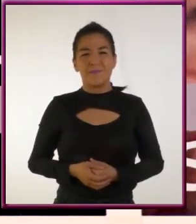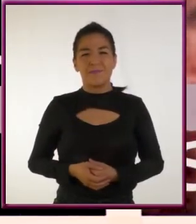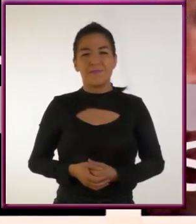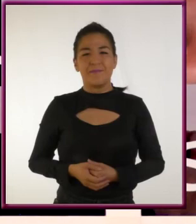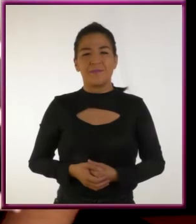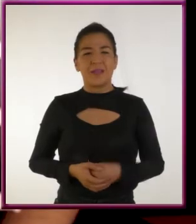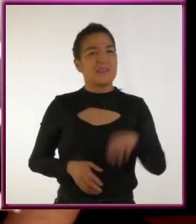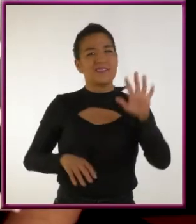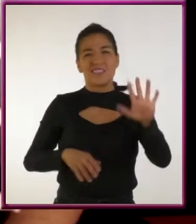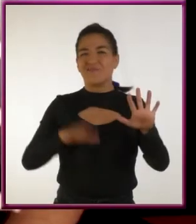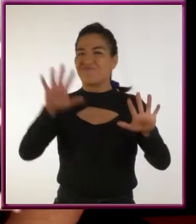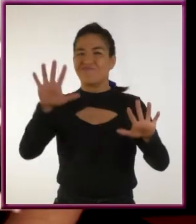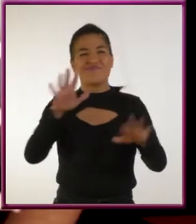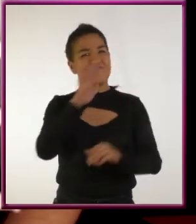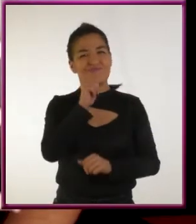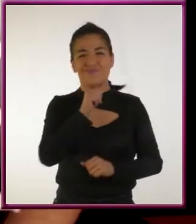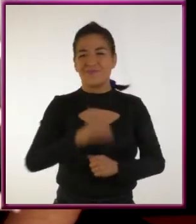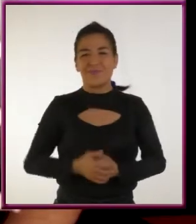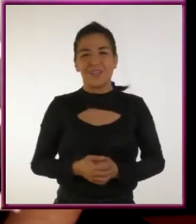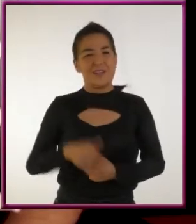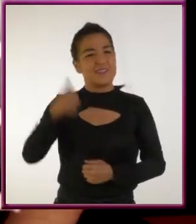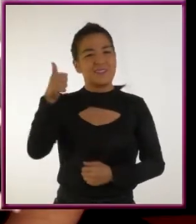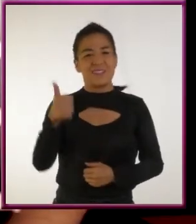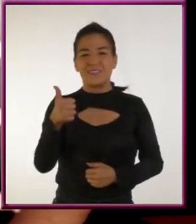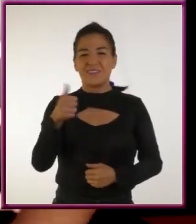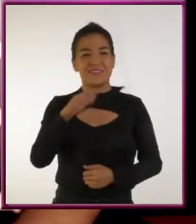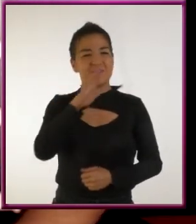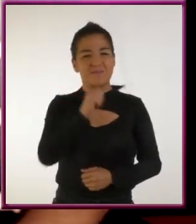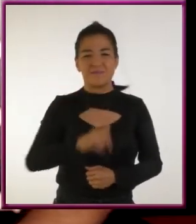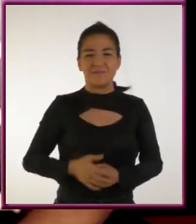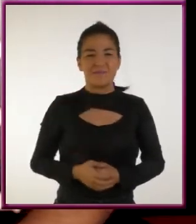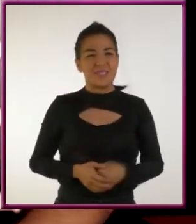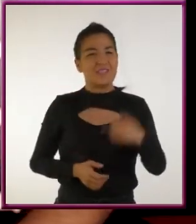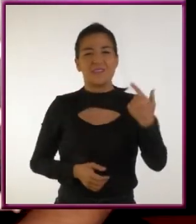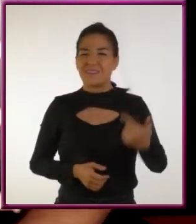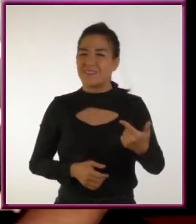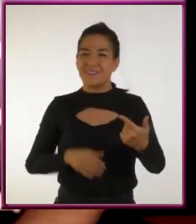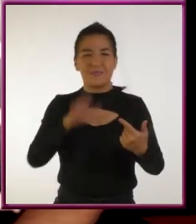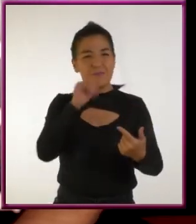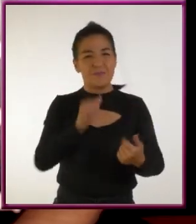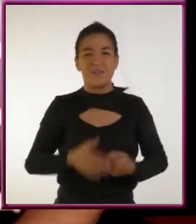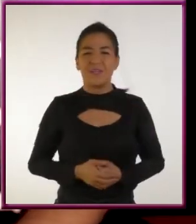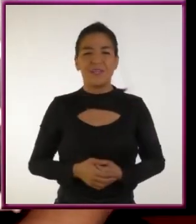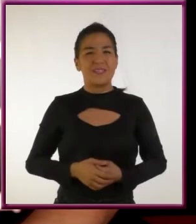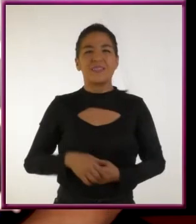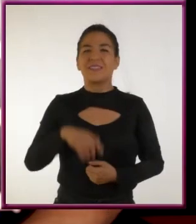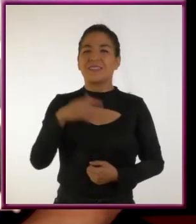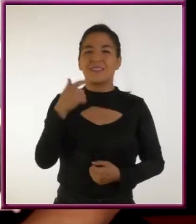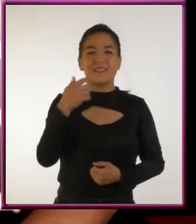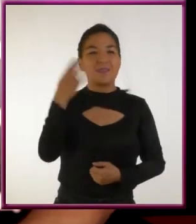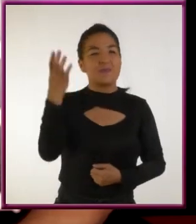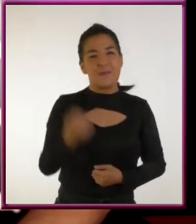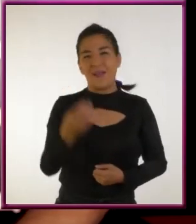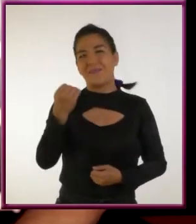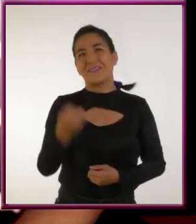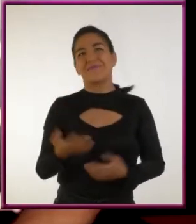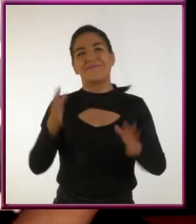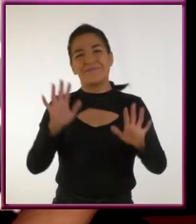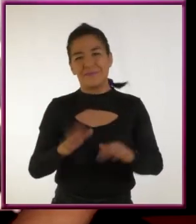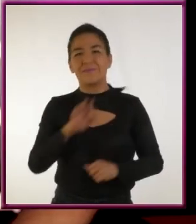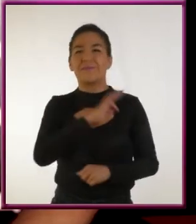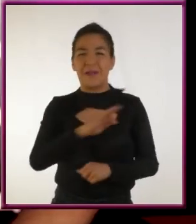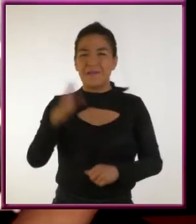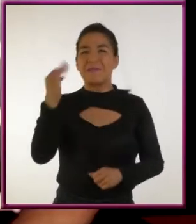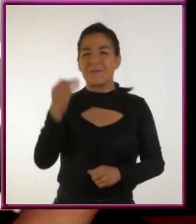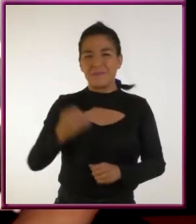4. 5 no puede ser. No puede ser. 6 tampoco. 7 tampoco. 8 tampoco. El